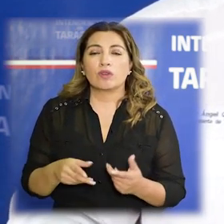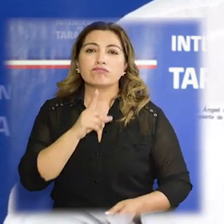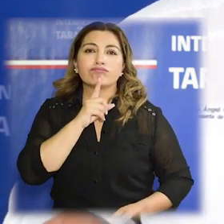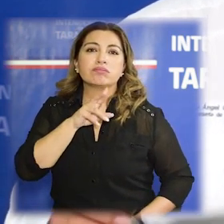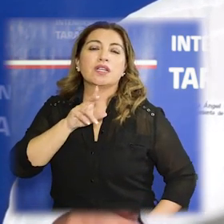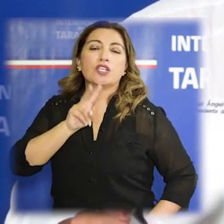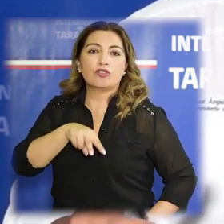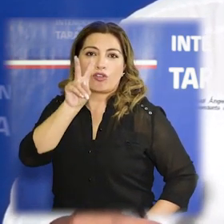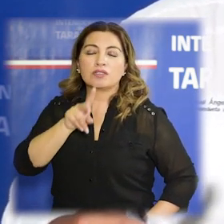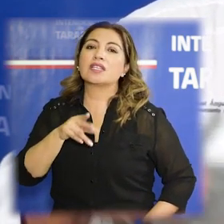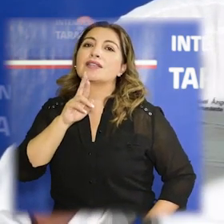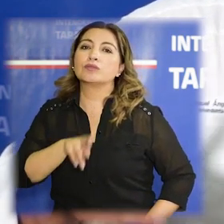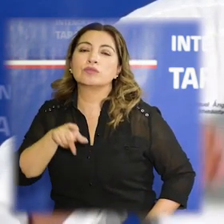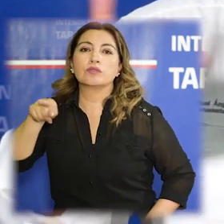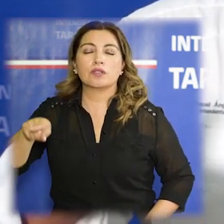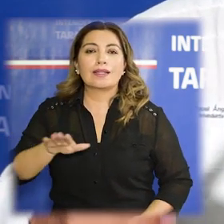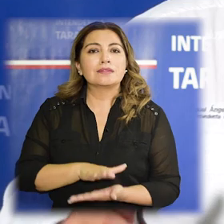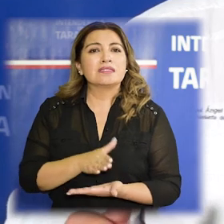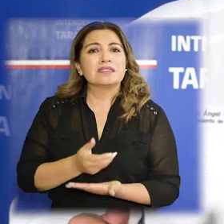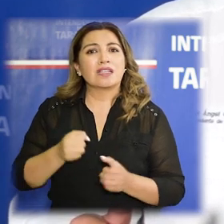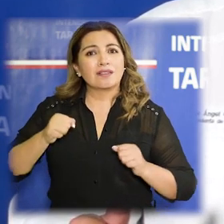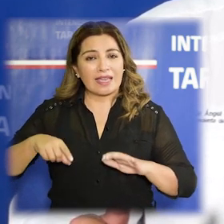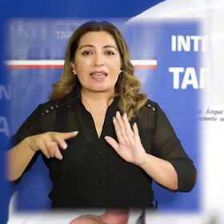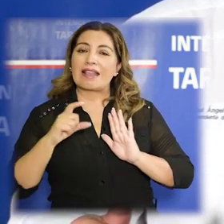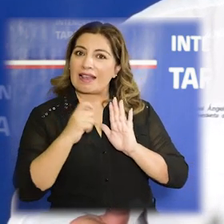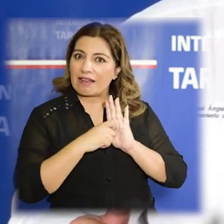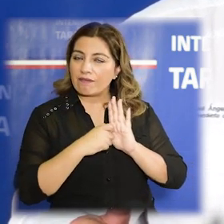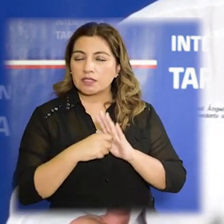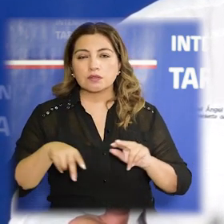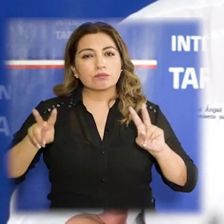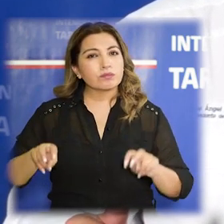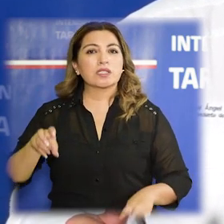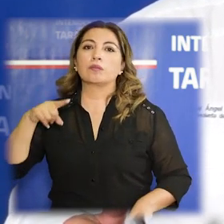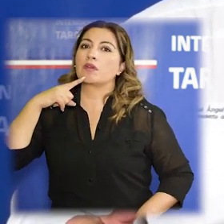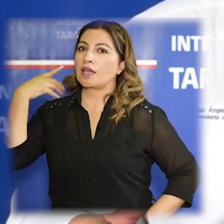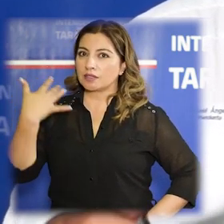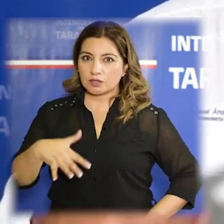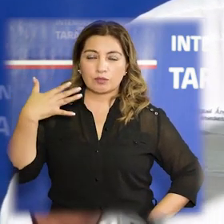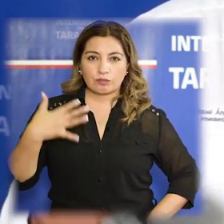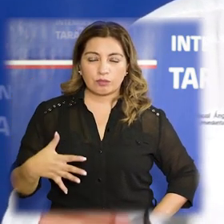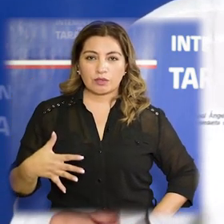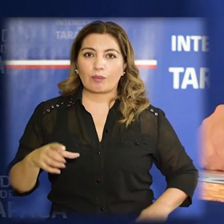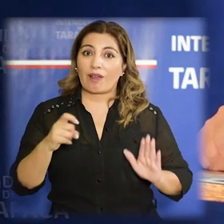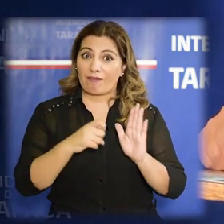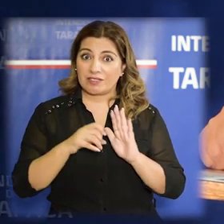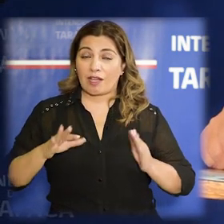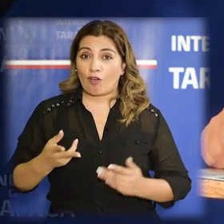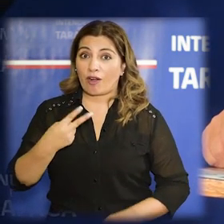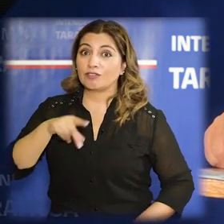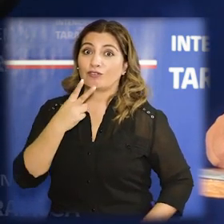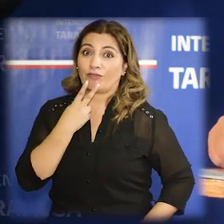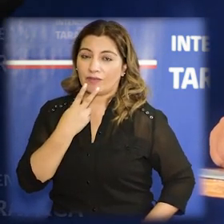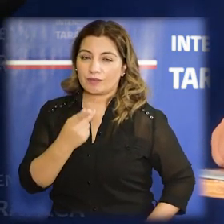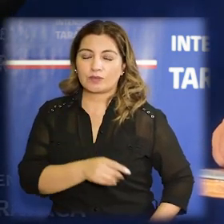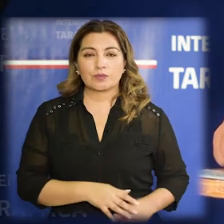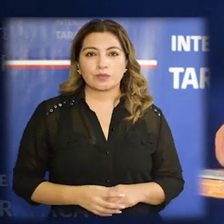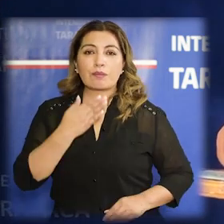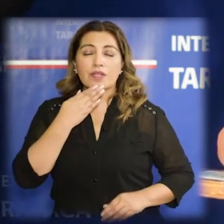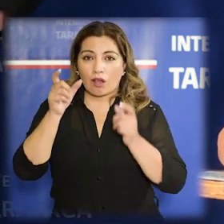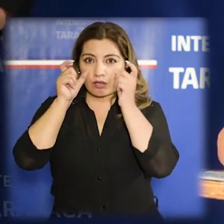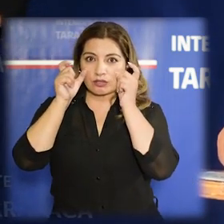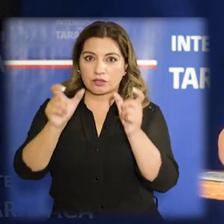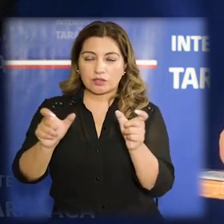tal manera de que la sanidad en esta fecha también sea un tema relevante por la fecha que estamos teniendo. La